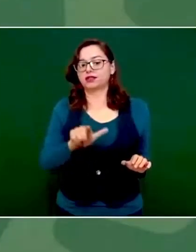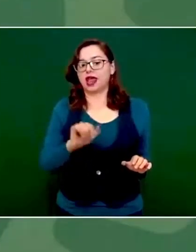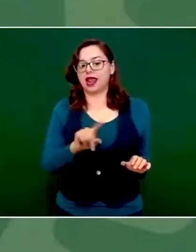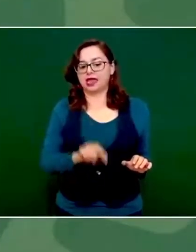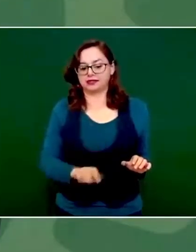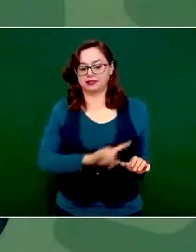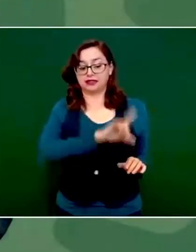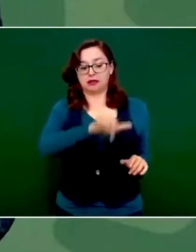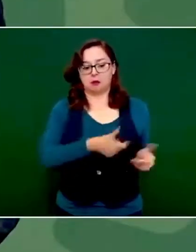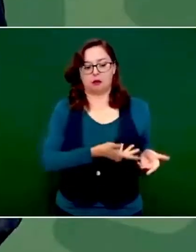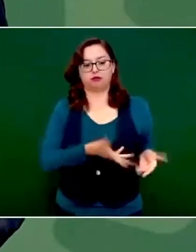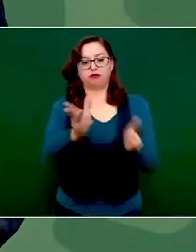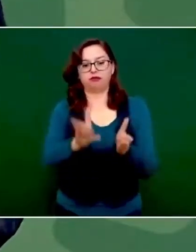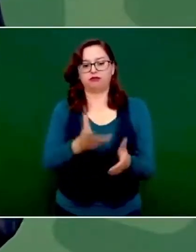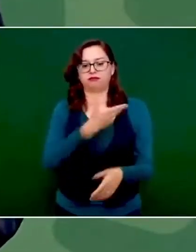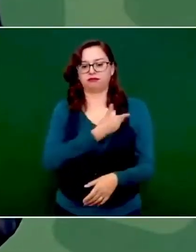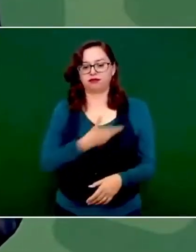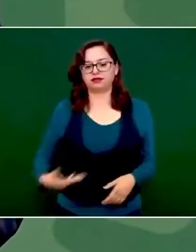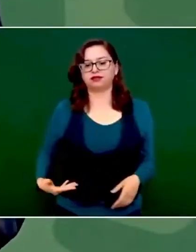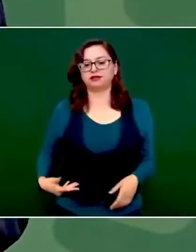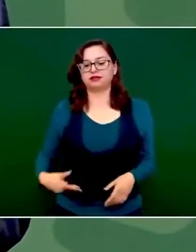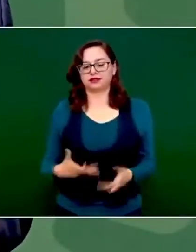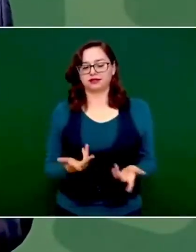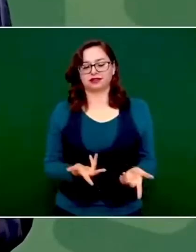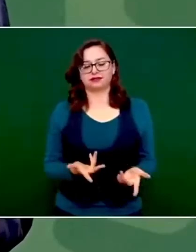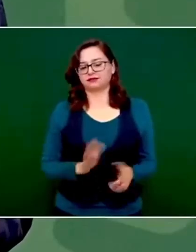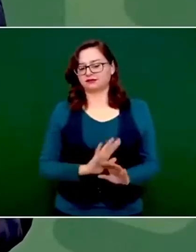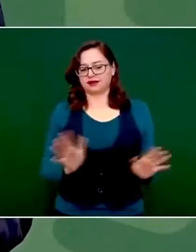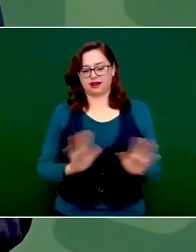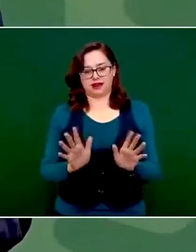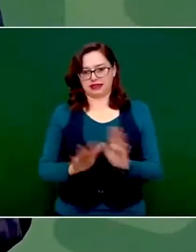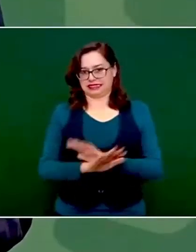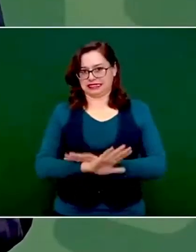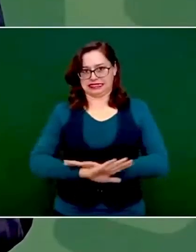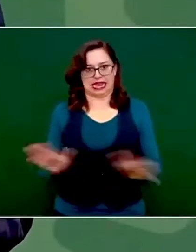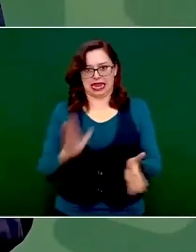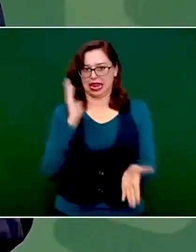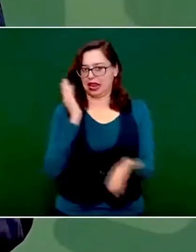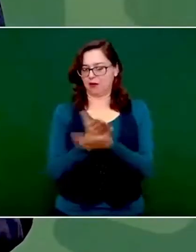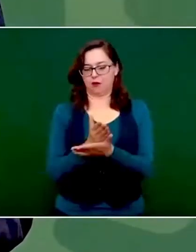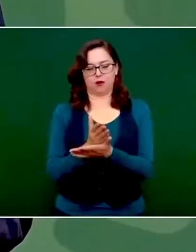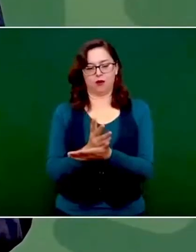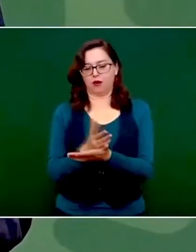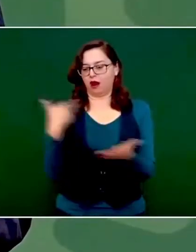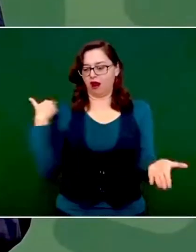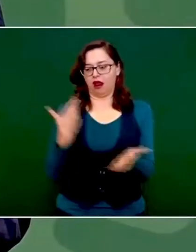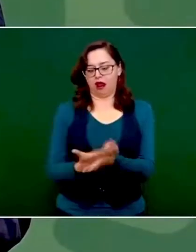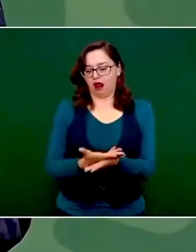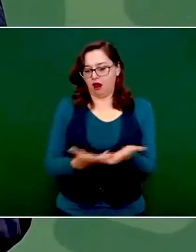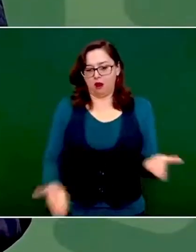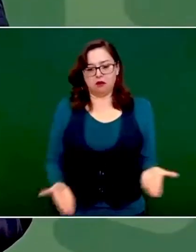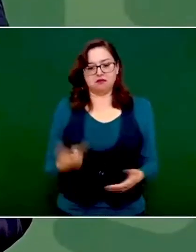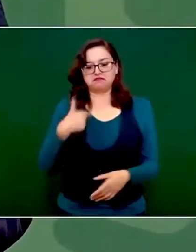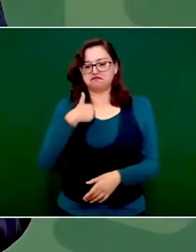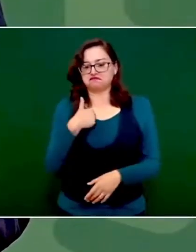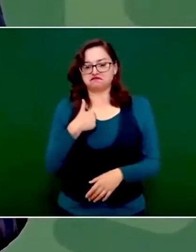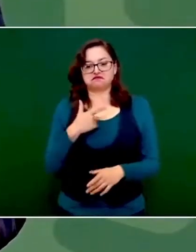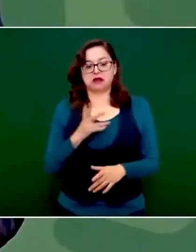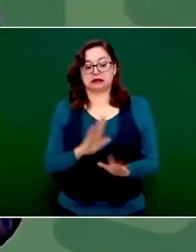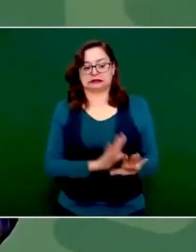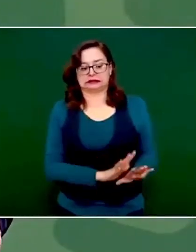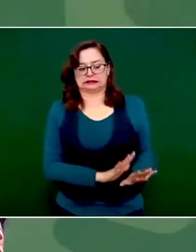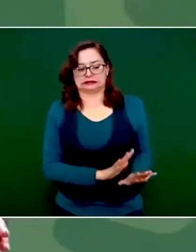ya no hay tapados, ya hay tapados,